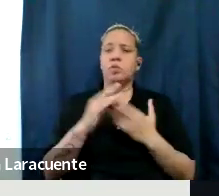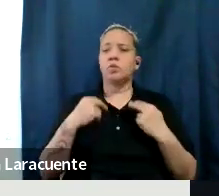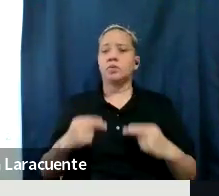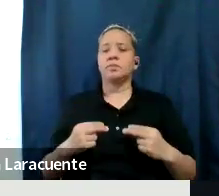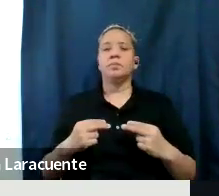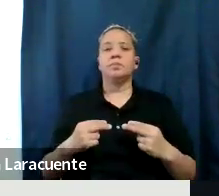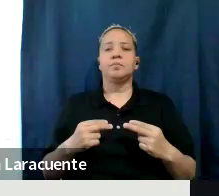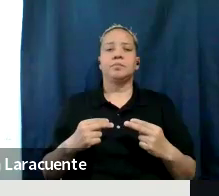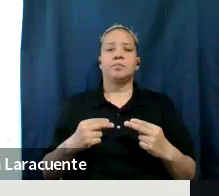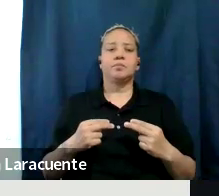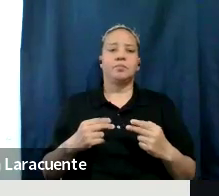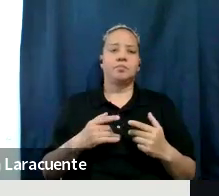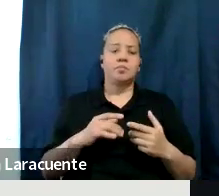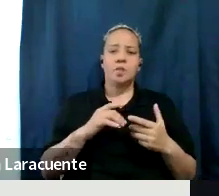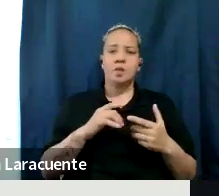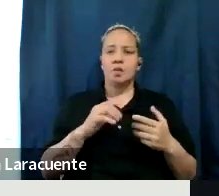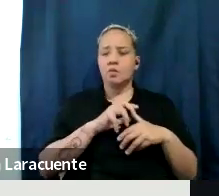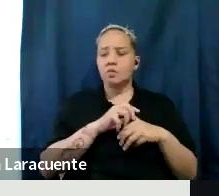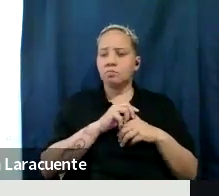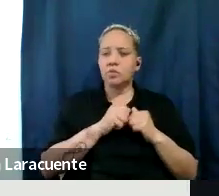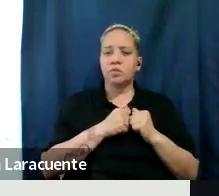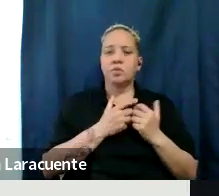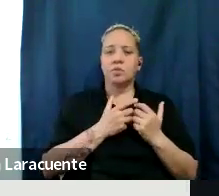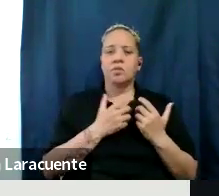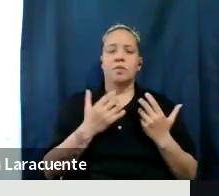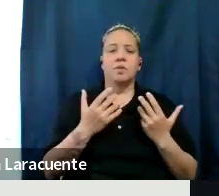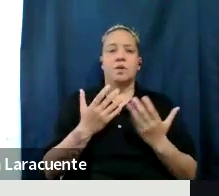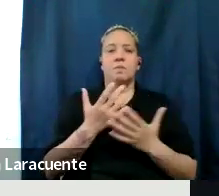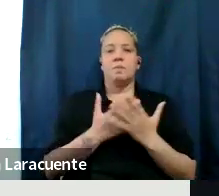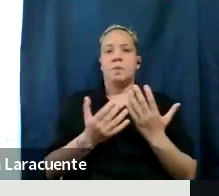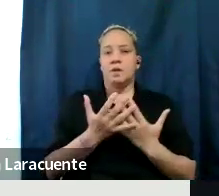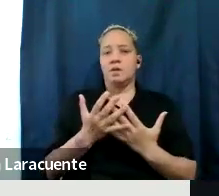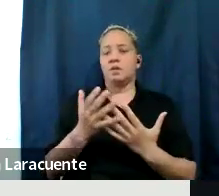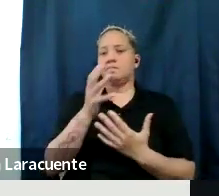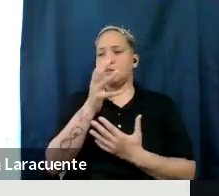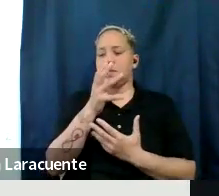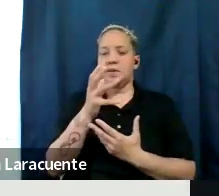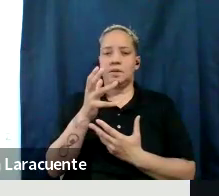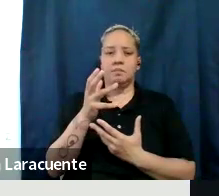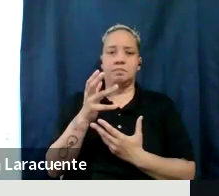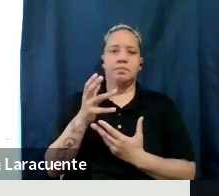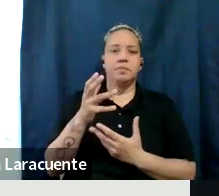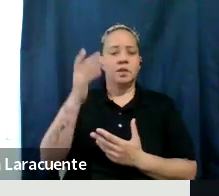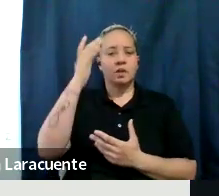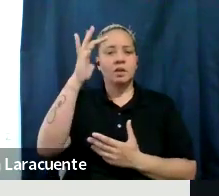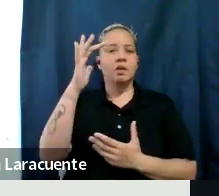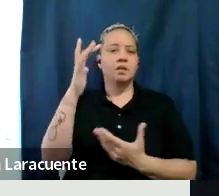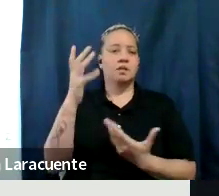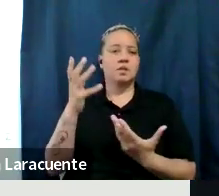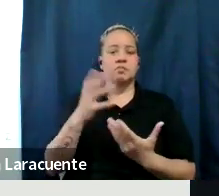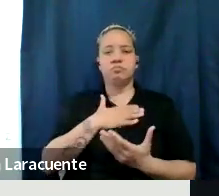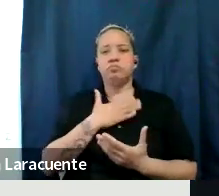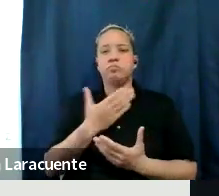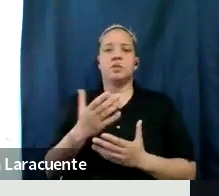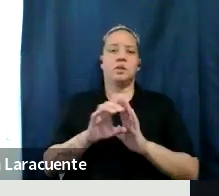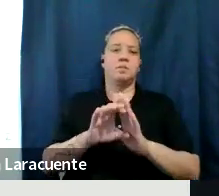sufre, unas manos de madre amorosa, inteligente, abnegada para los niños huérfanos, una luz por el ejemplo de